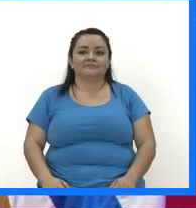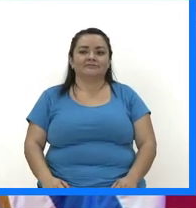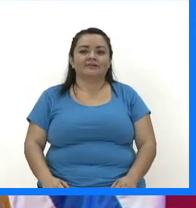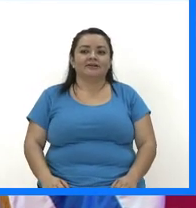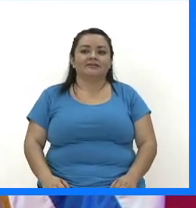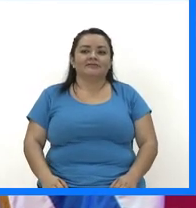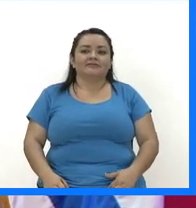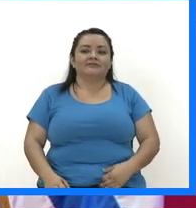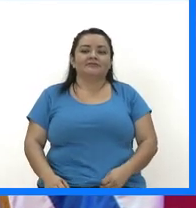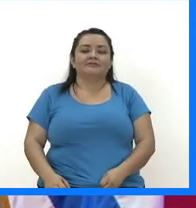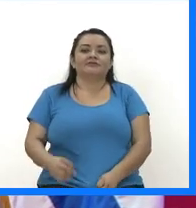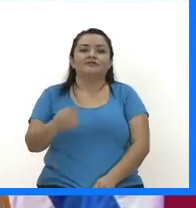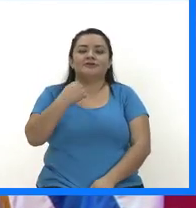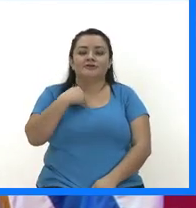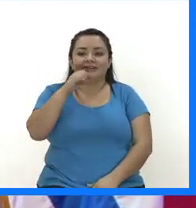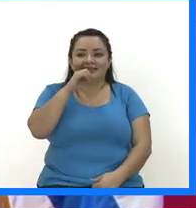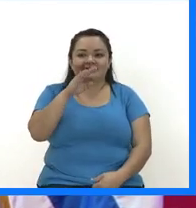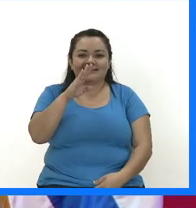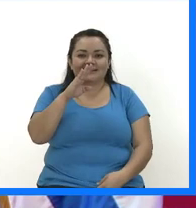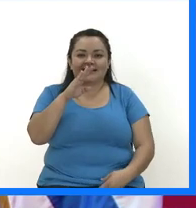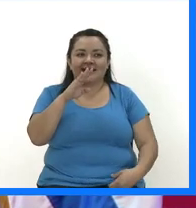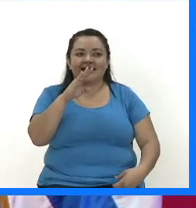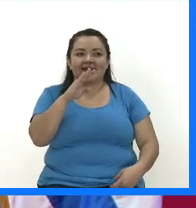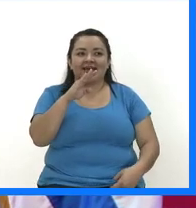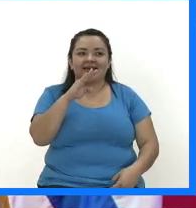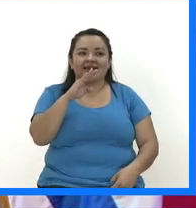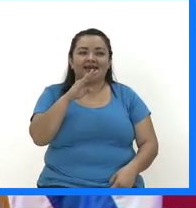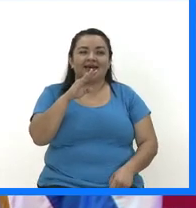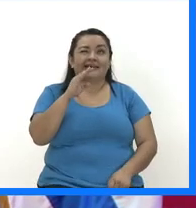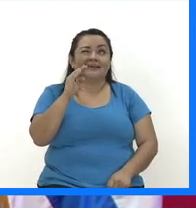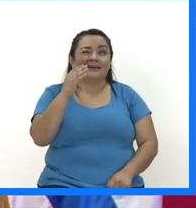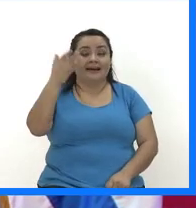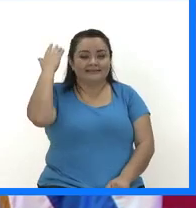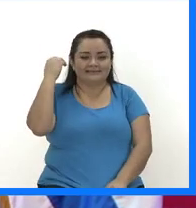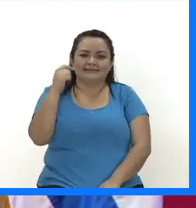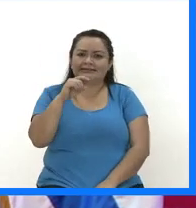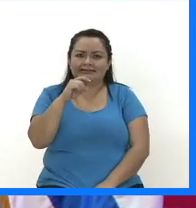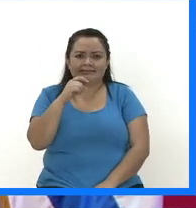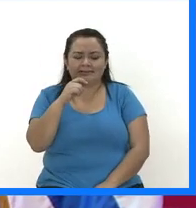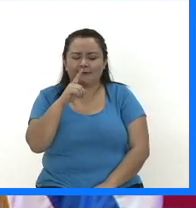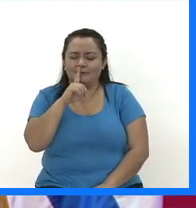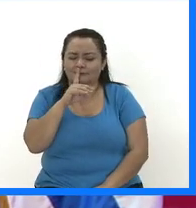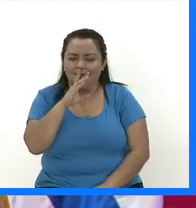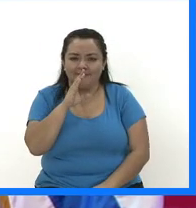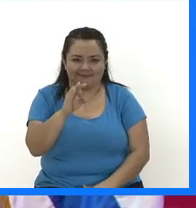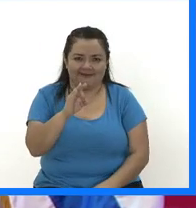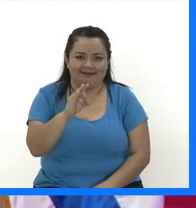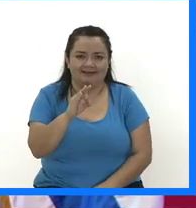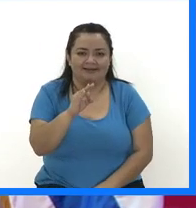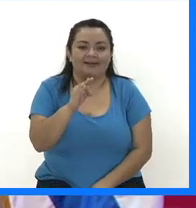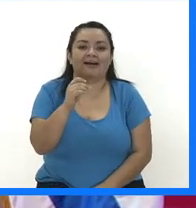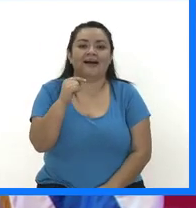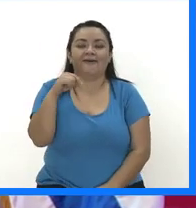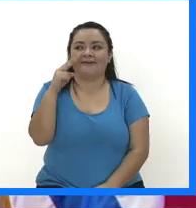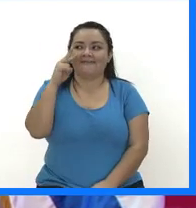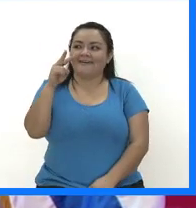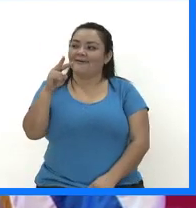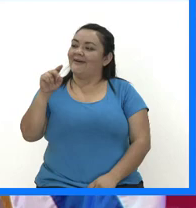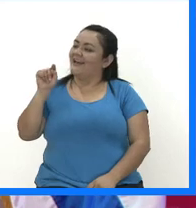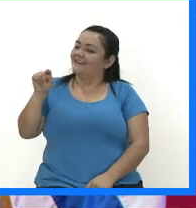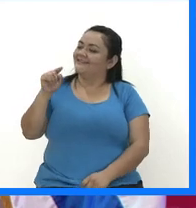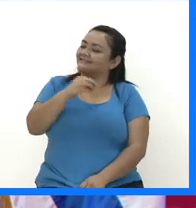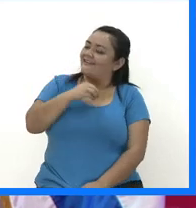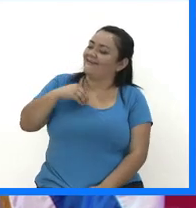repetido que este doctor cuando venía a servir apenas si tenía un par de zapatos qué bonito es hablar con el doctor ahora y le pregunto